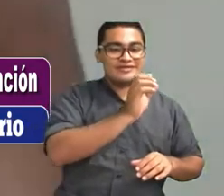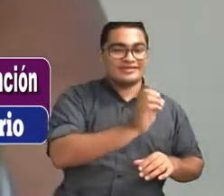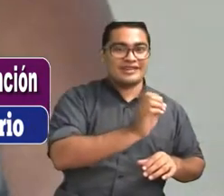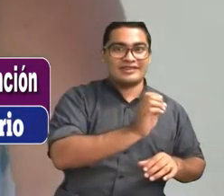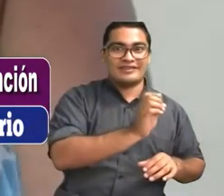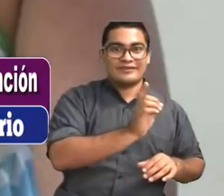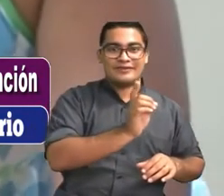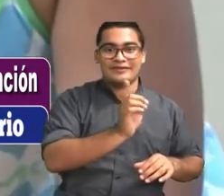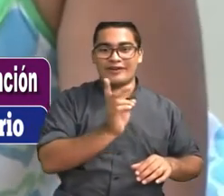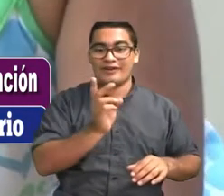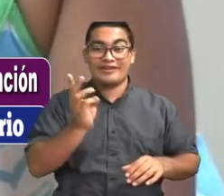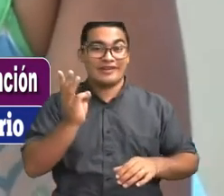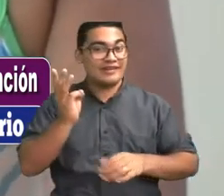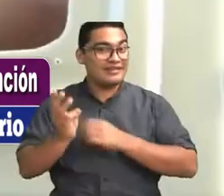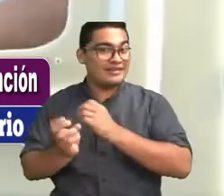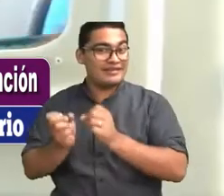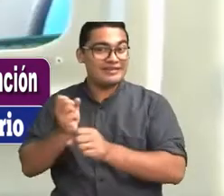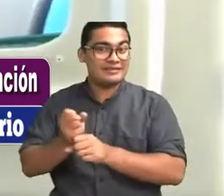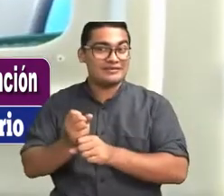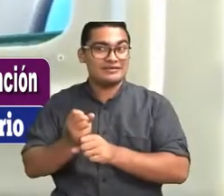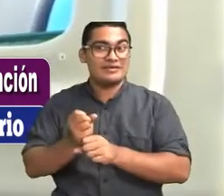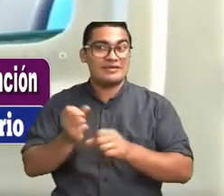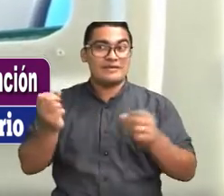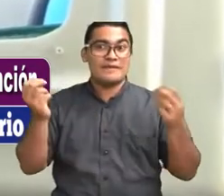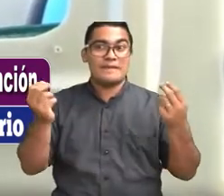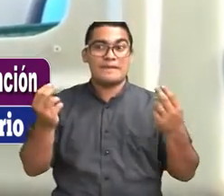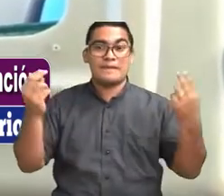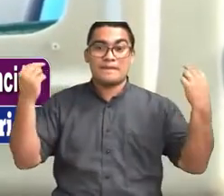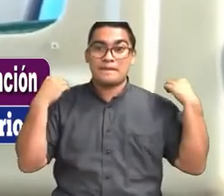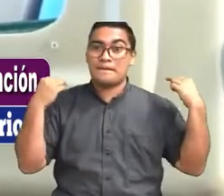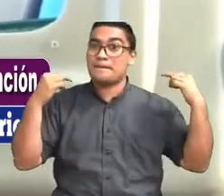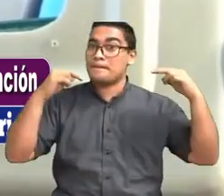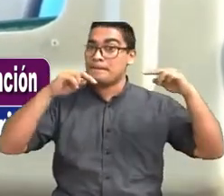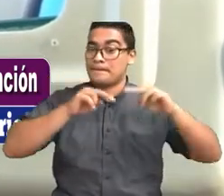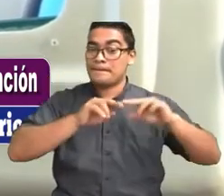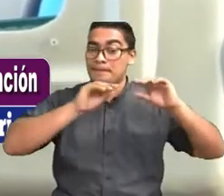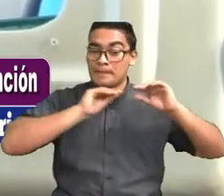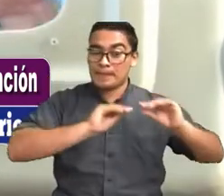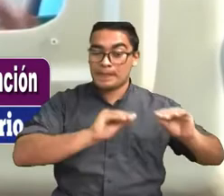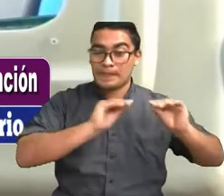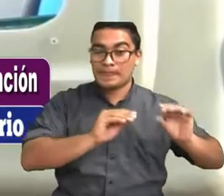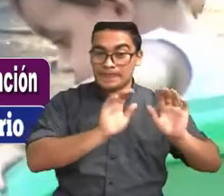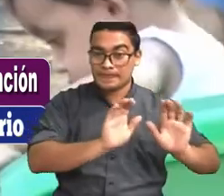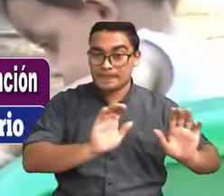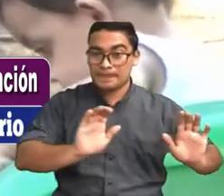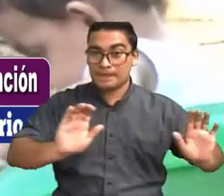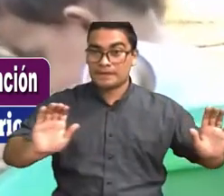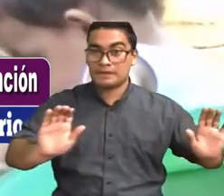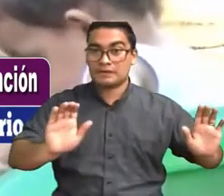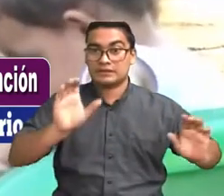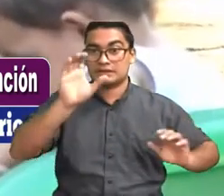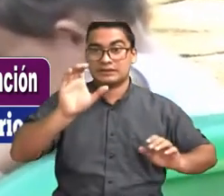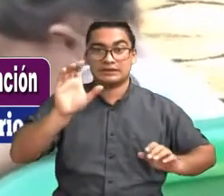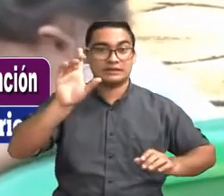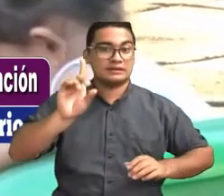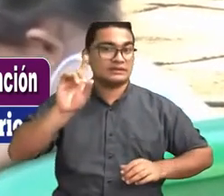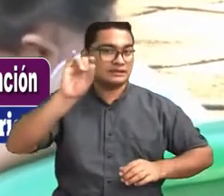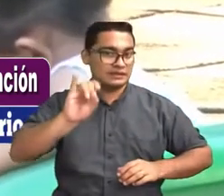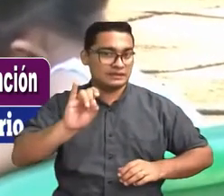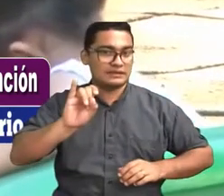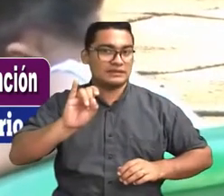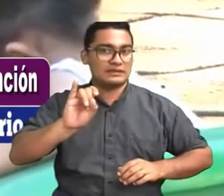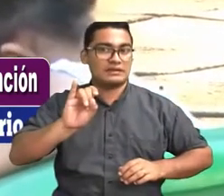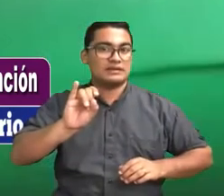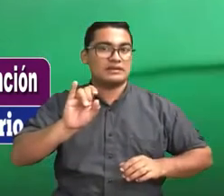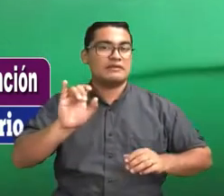3 años, que es la labor que realiza tanto la educadora en escuela o en el centro de desarrollo infantil, como